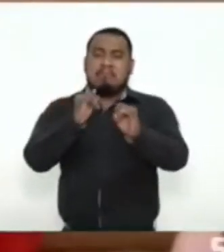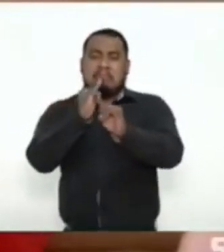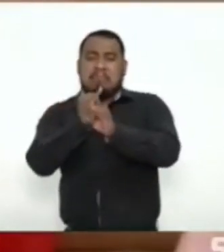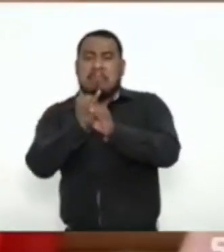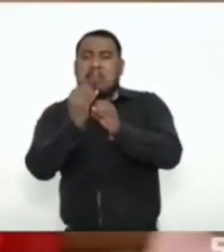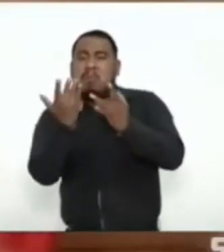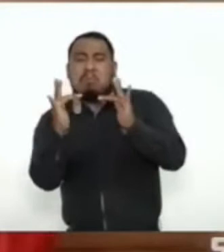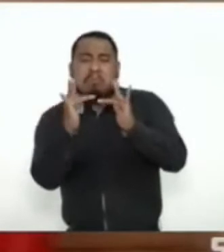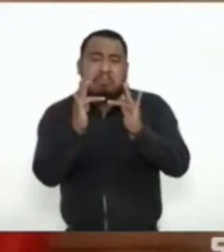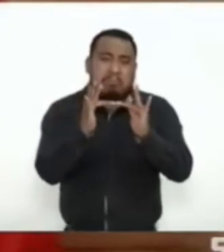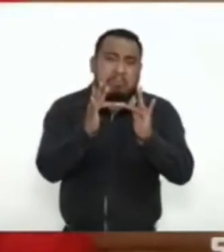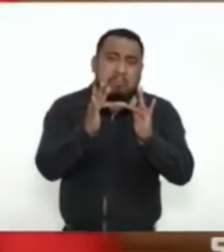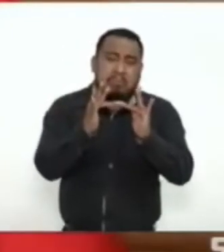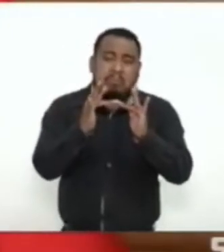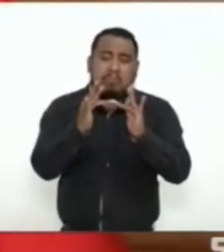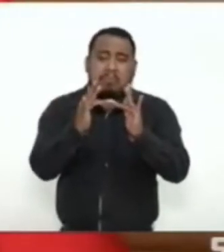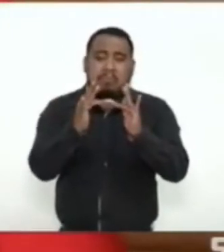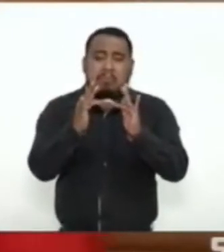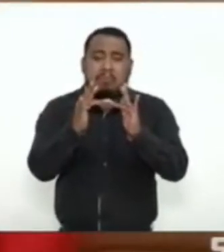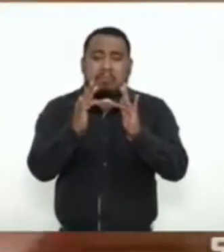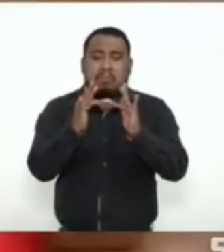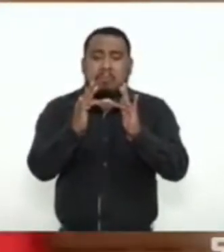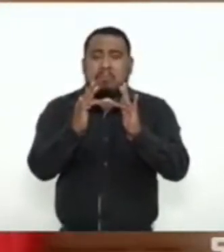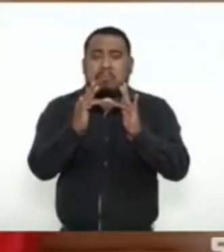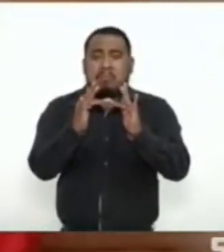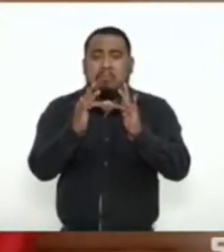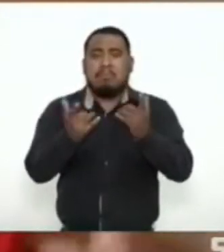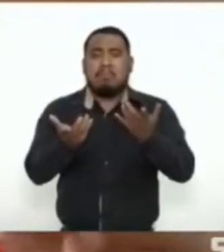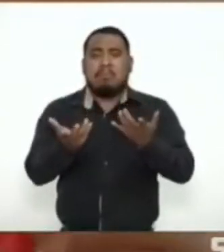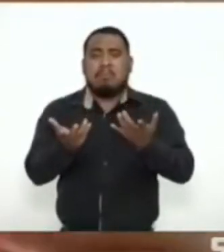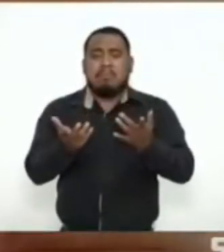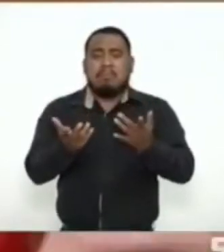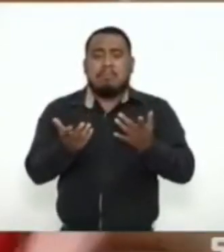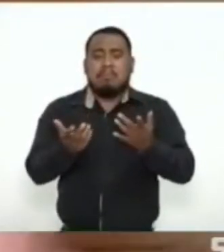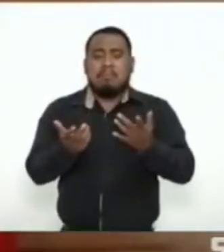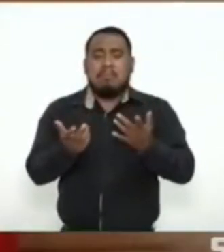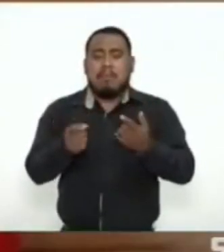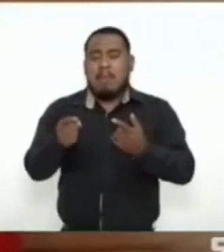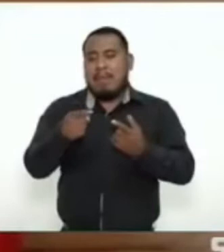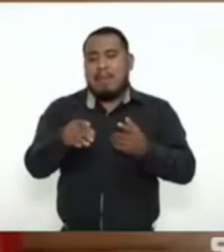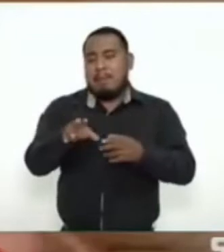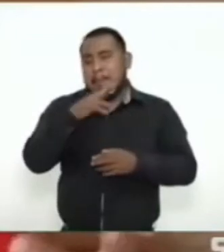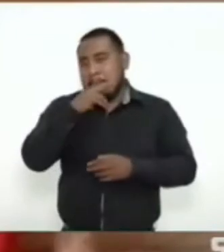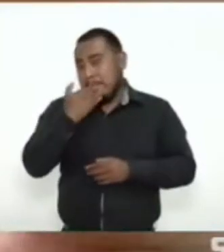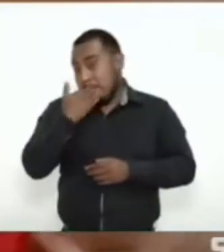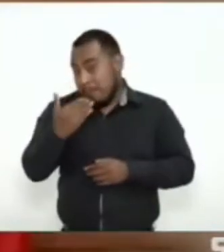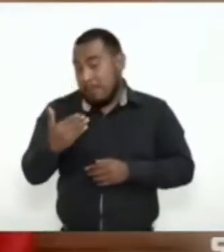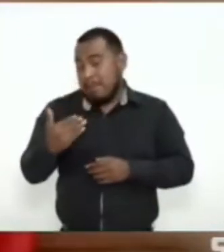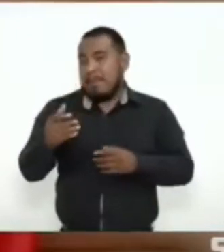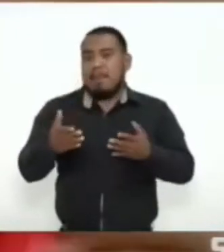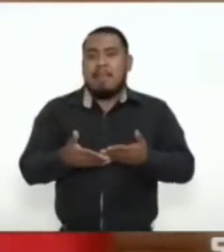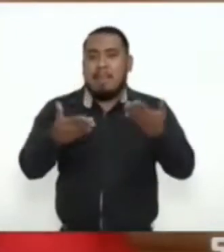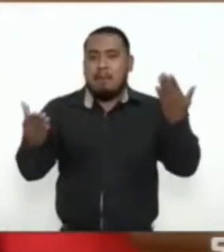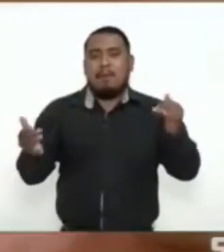internet no tiene palabra, y bendito sea Dios, tenemos estos medios ahora para cortar distancias, para estar